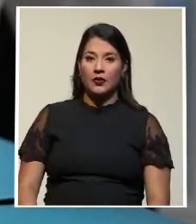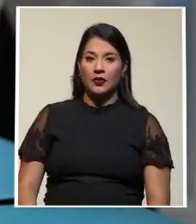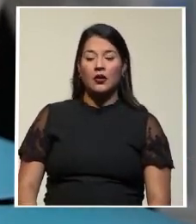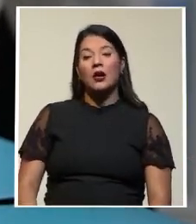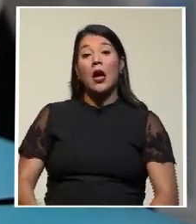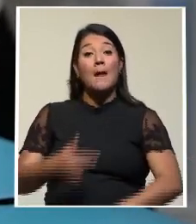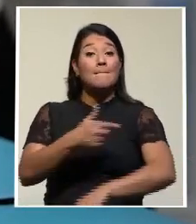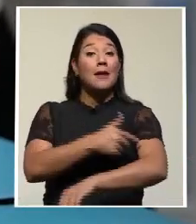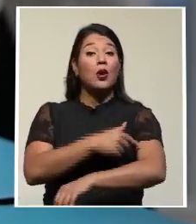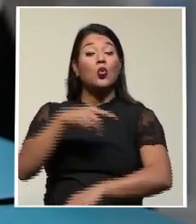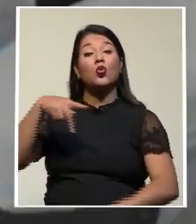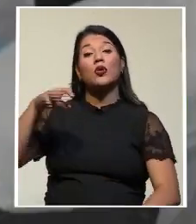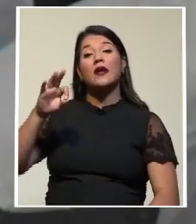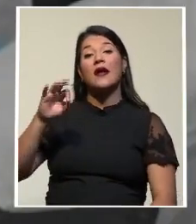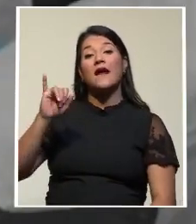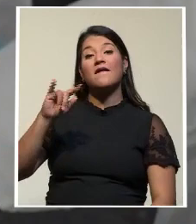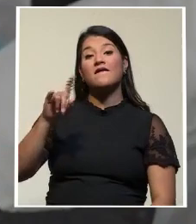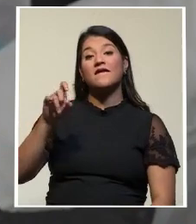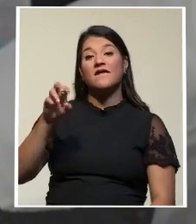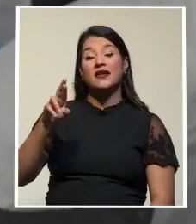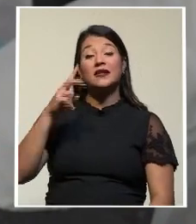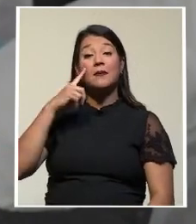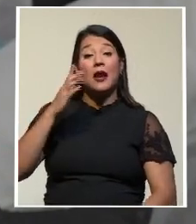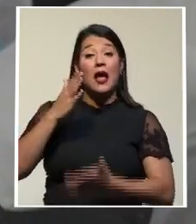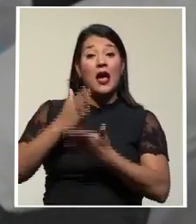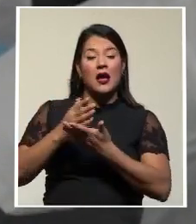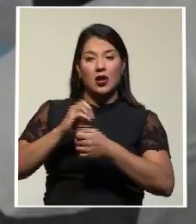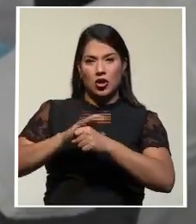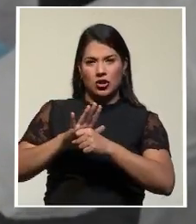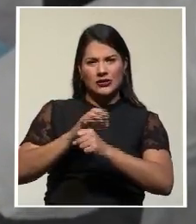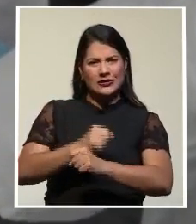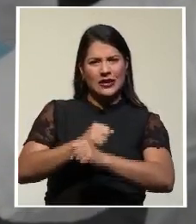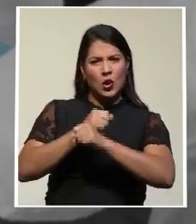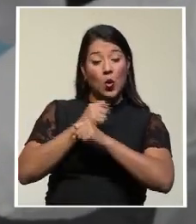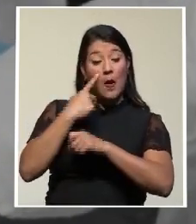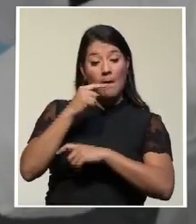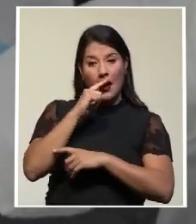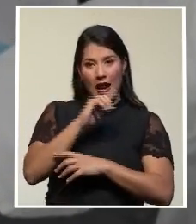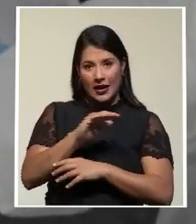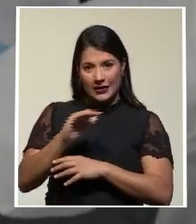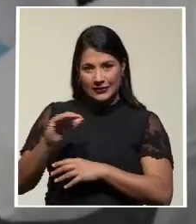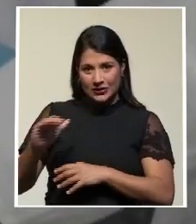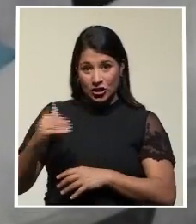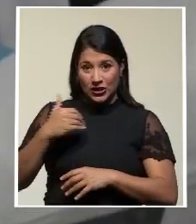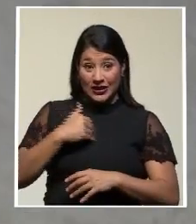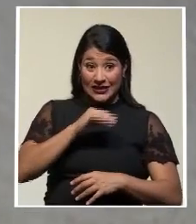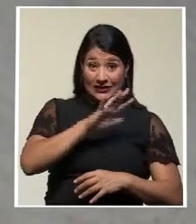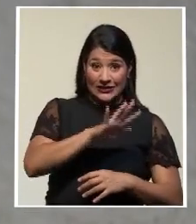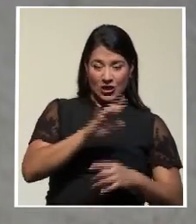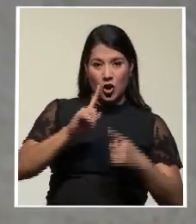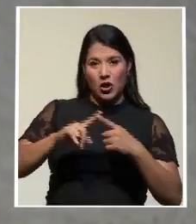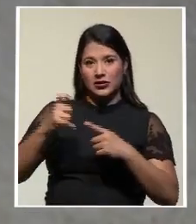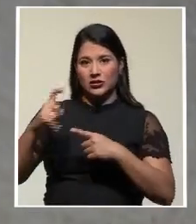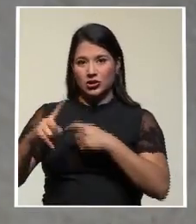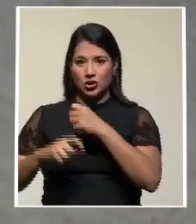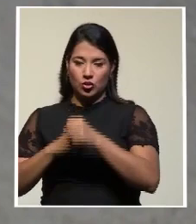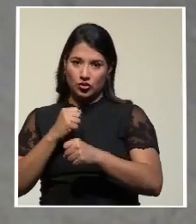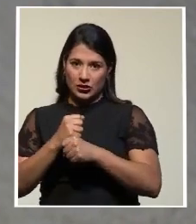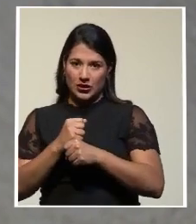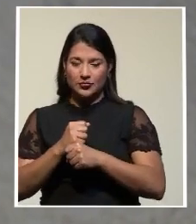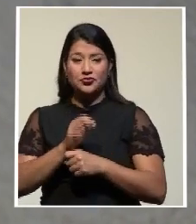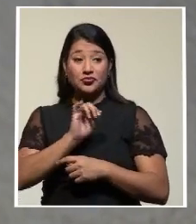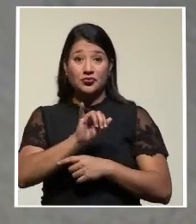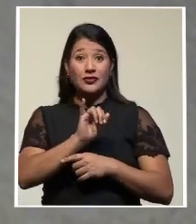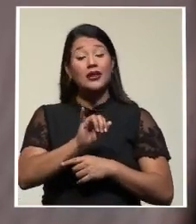La vacuna de Pfizer-BioNTech contra el coronavirus es segura para los niños de 5 a 11 años. Eso indican los resultados